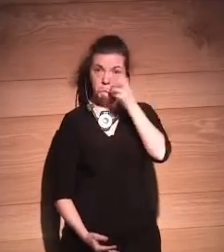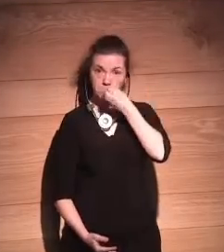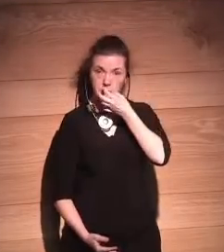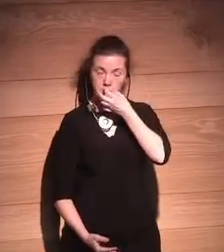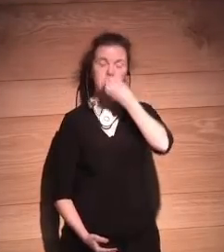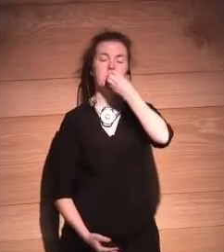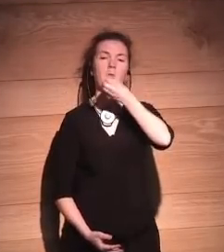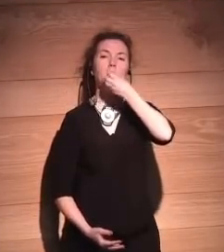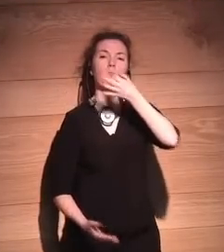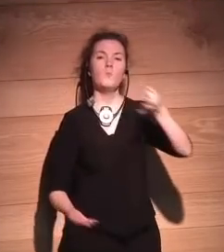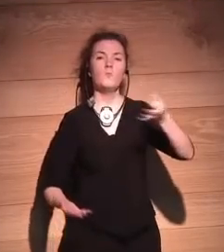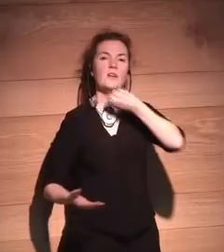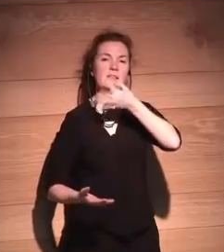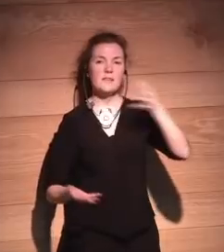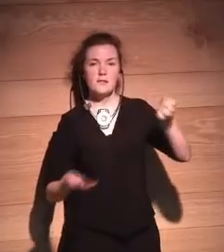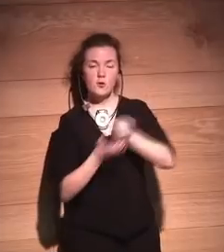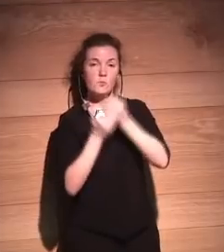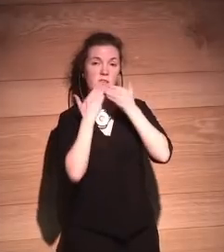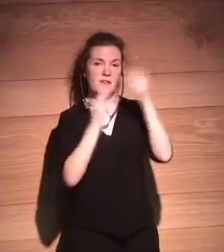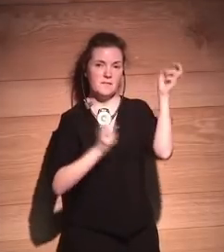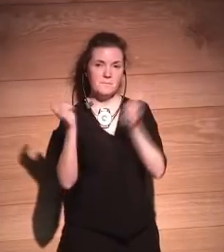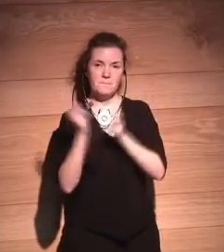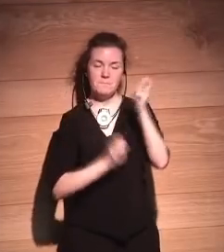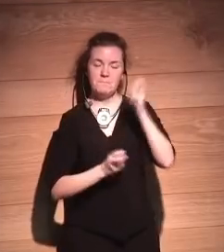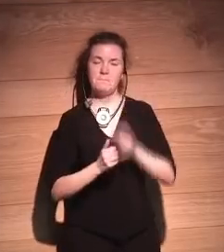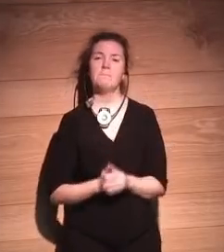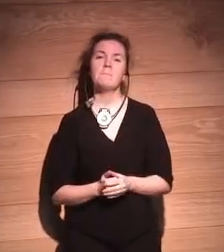Buenas tardes a todos, muchas gracias por venir aquí.